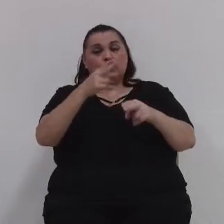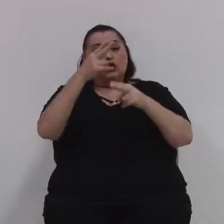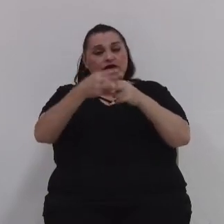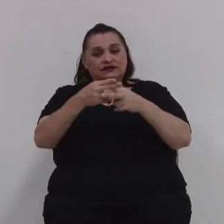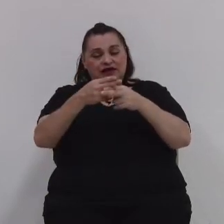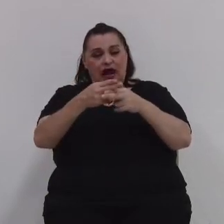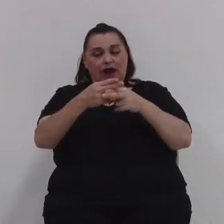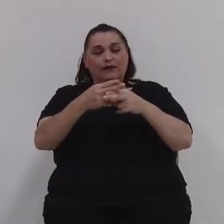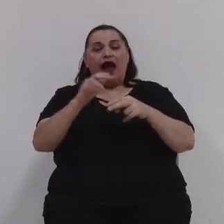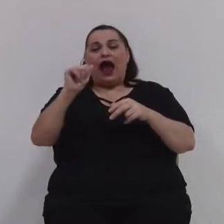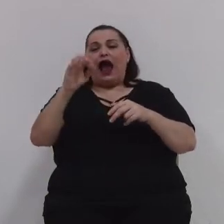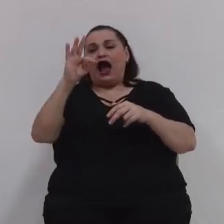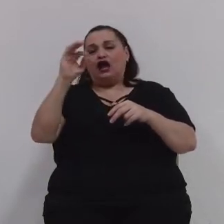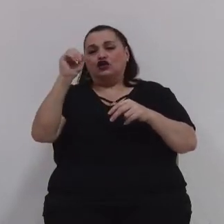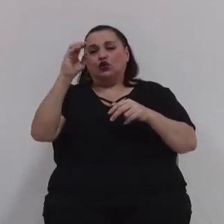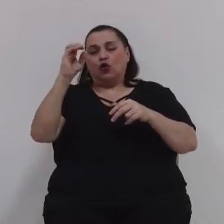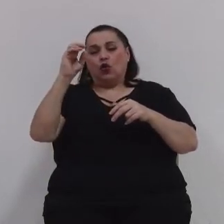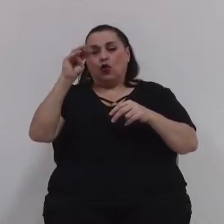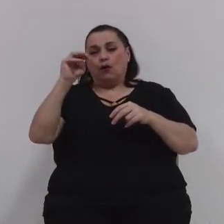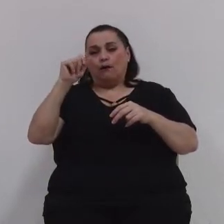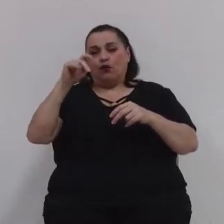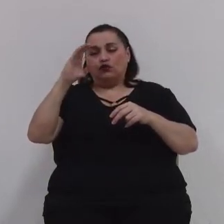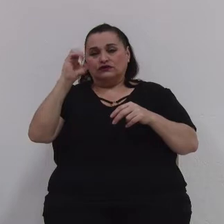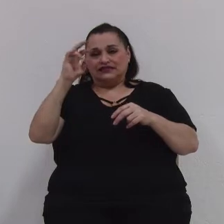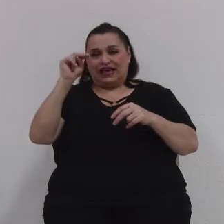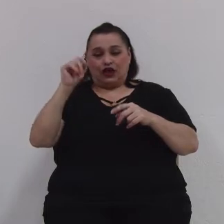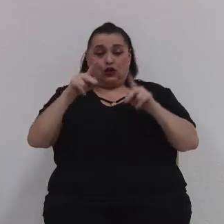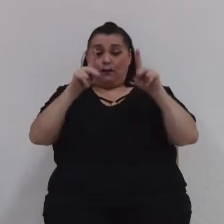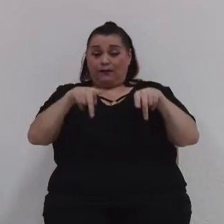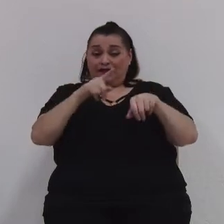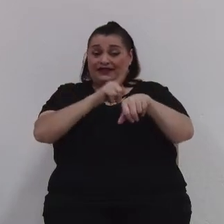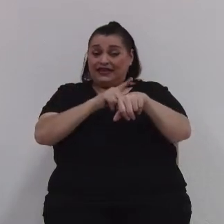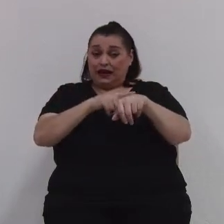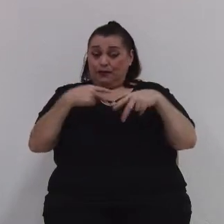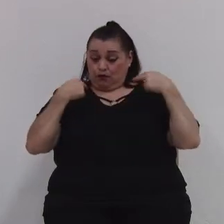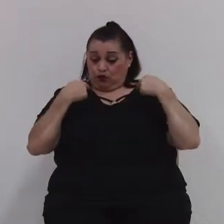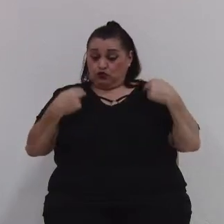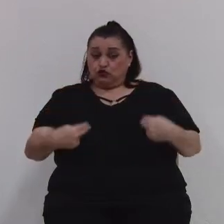el antropoceno. Es la época en que los seres humanos